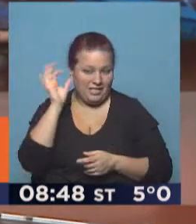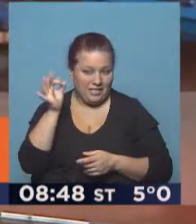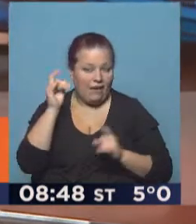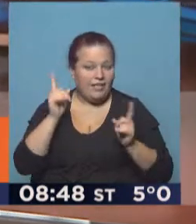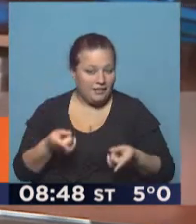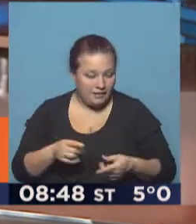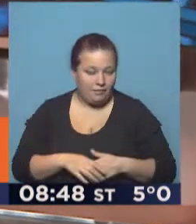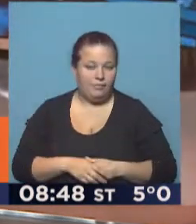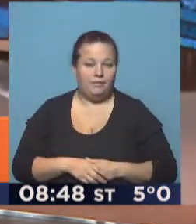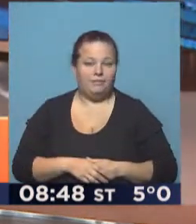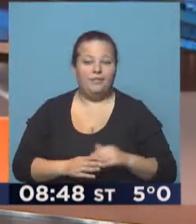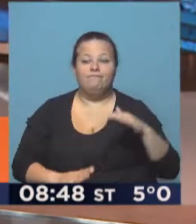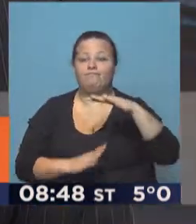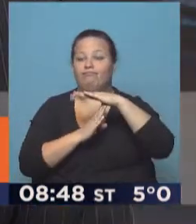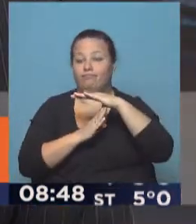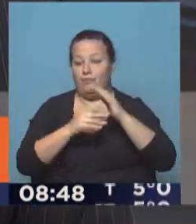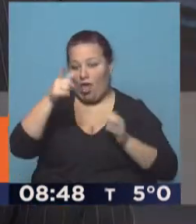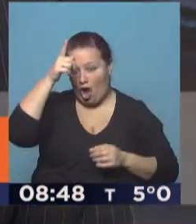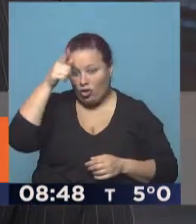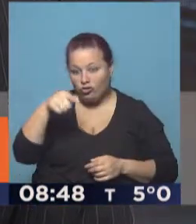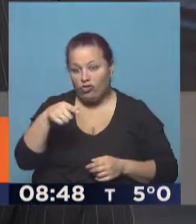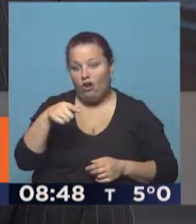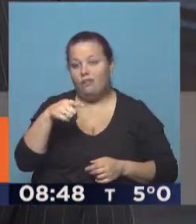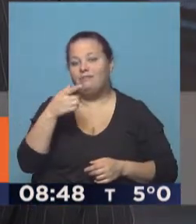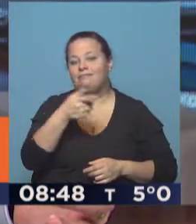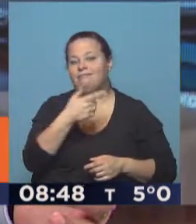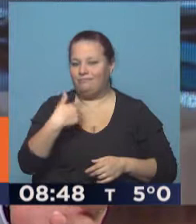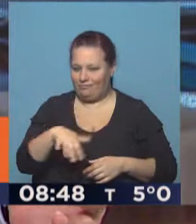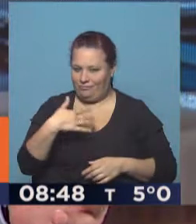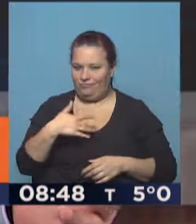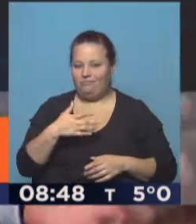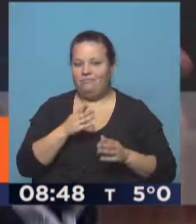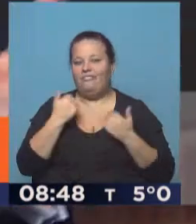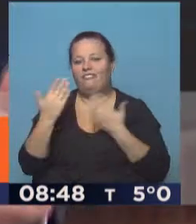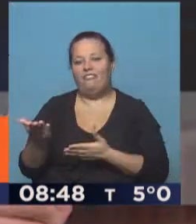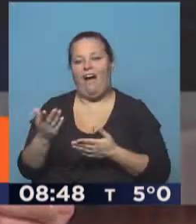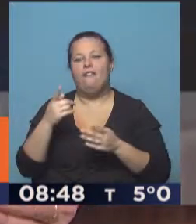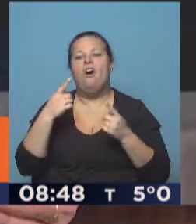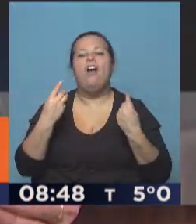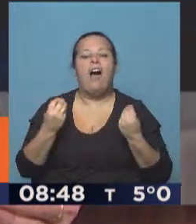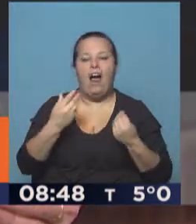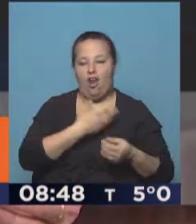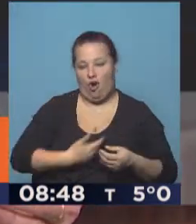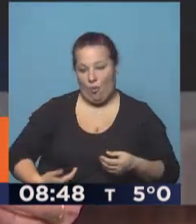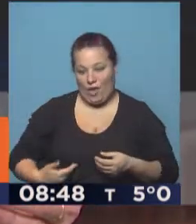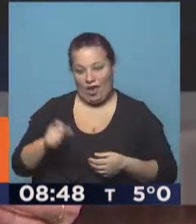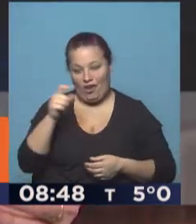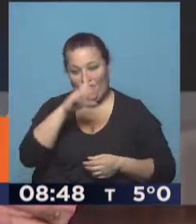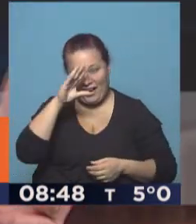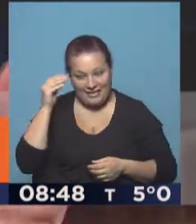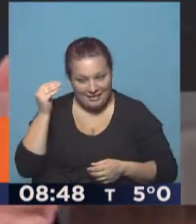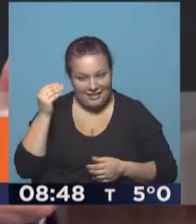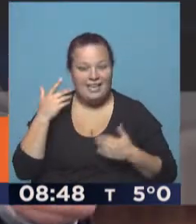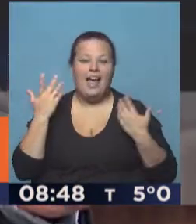también que la procuradora, ¿no es cierto?, ha sido bastante funcional a los intereses del anterior gobierno.